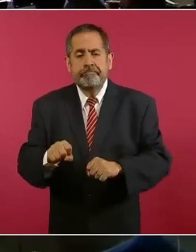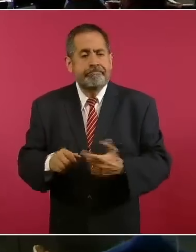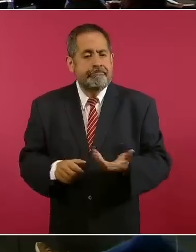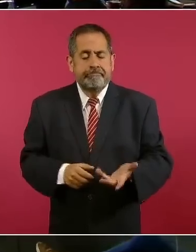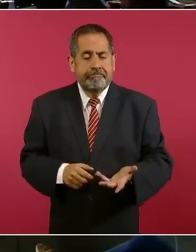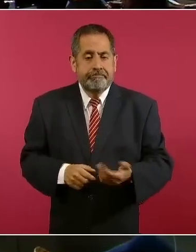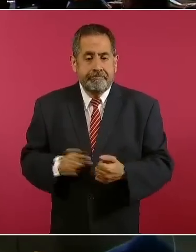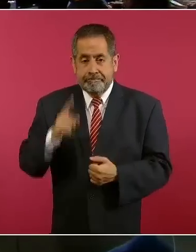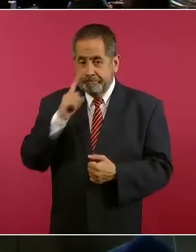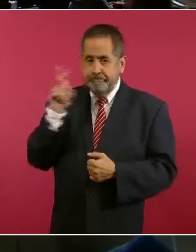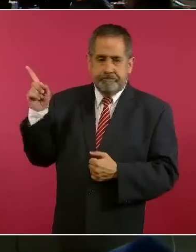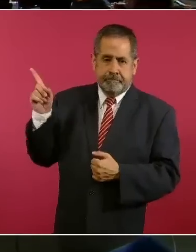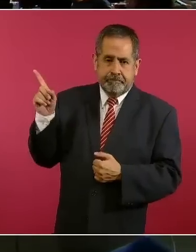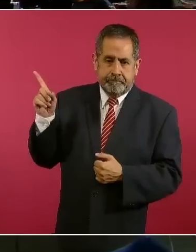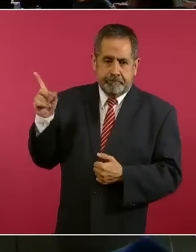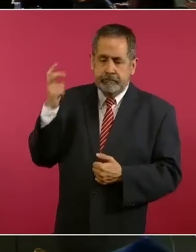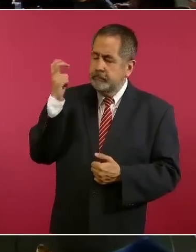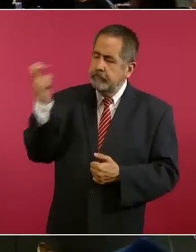Esto fue una infamia